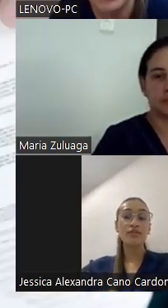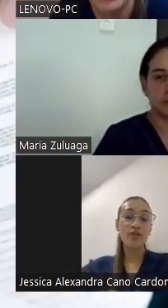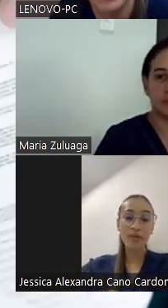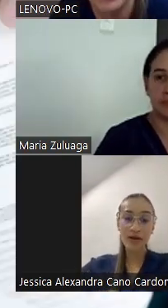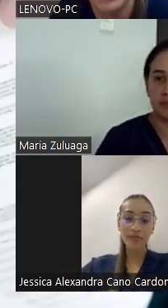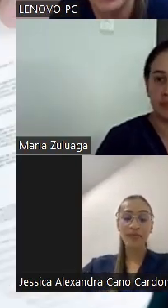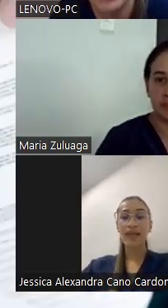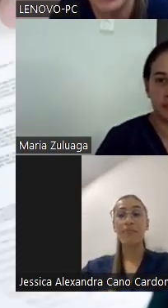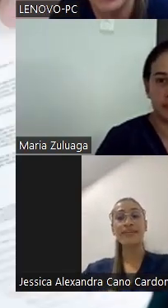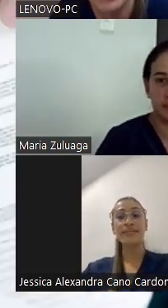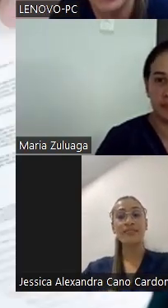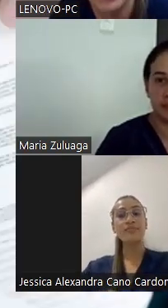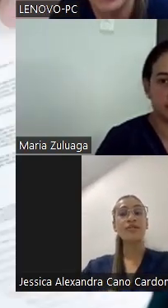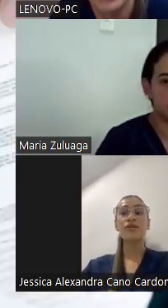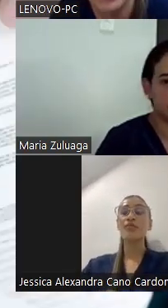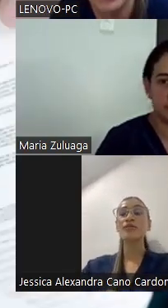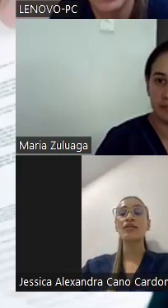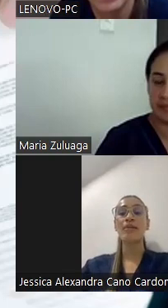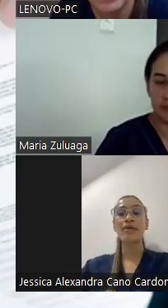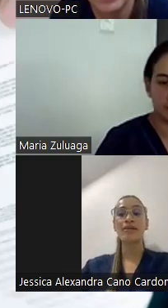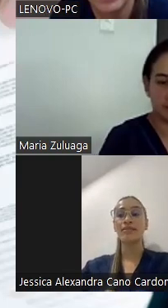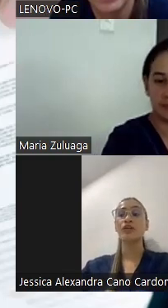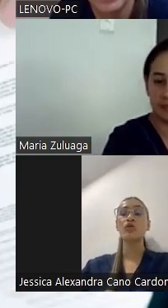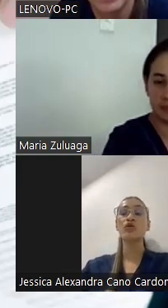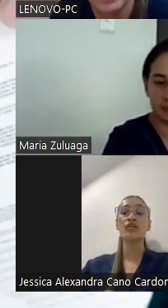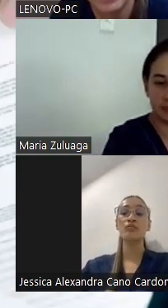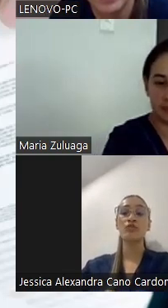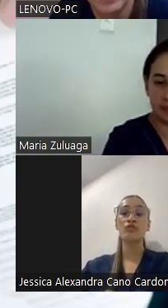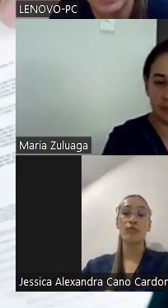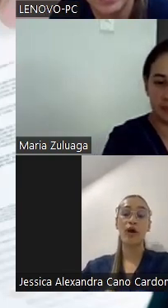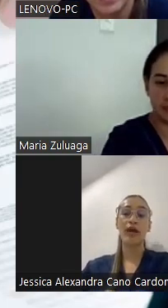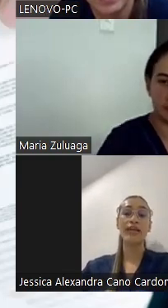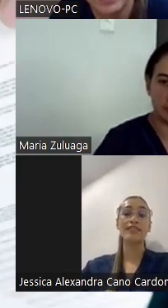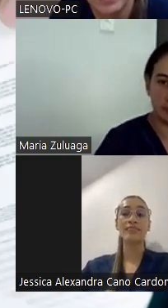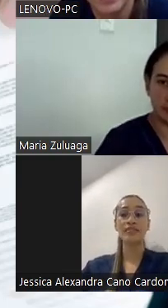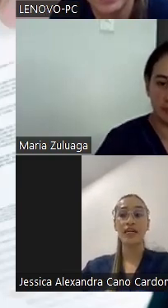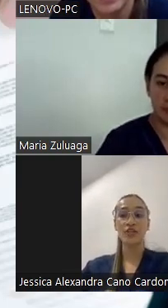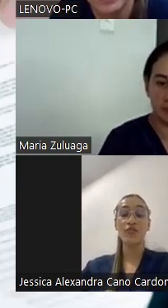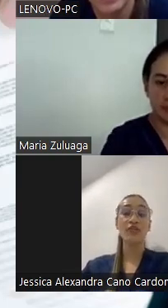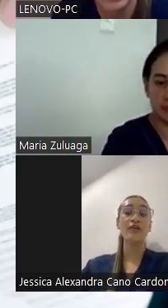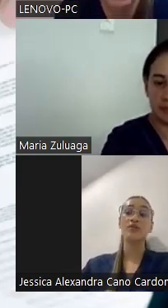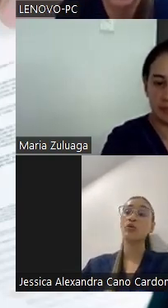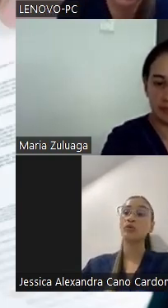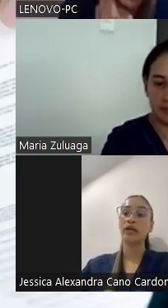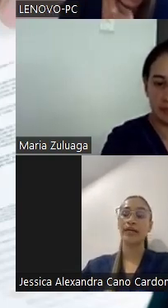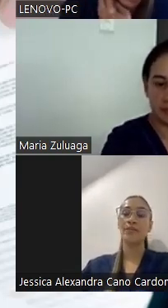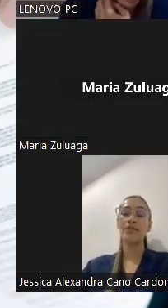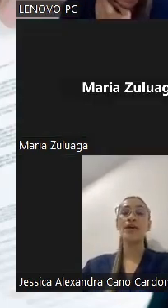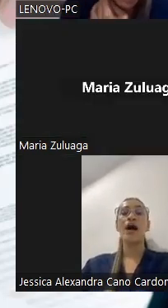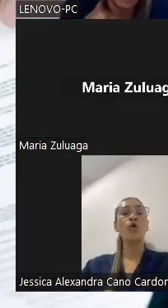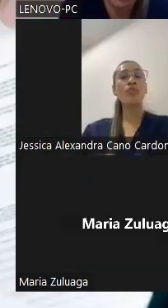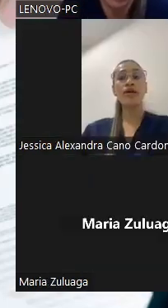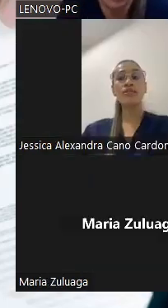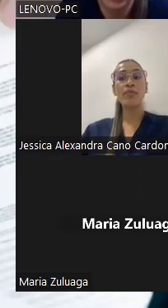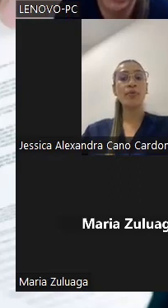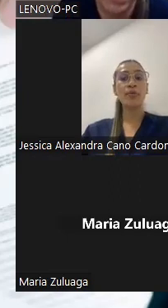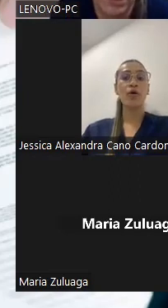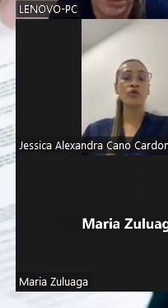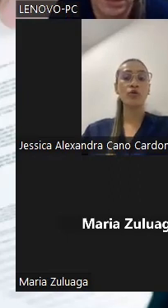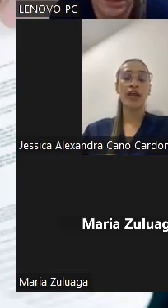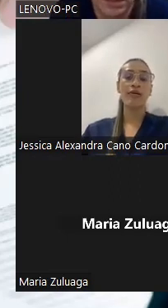consentimiento informado, la participación de personas capaces de dar su consentimiento informado en esta investigación debe ser voluntaria. Aunque puede